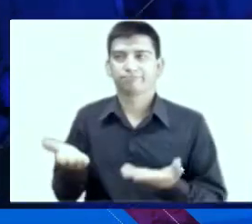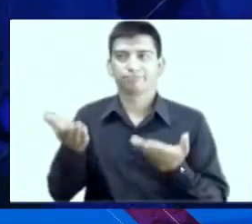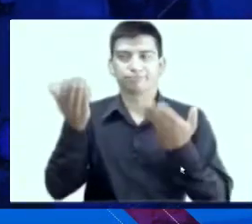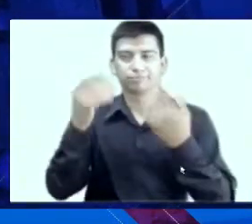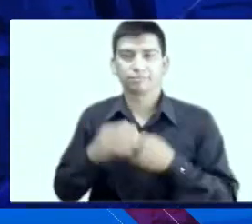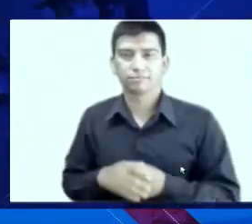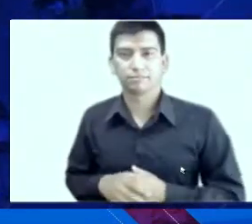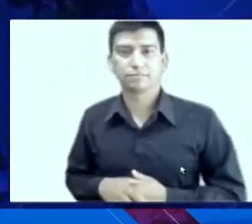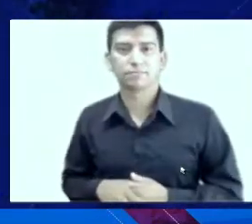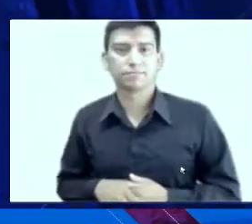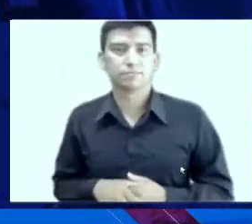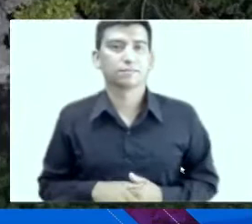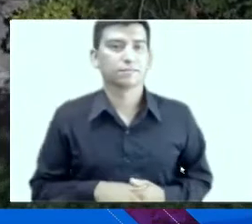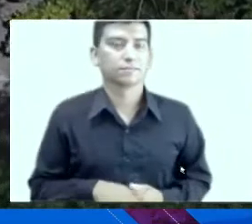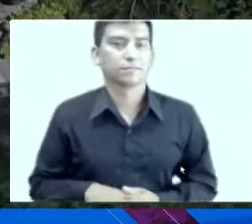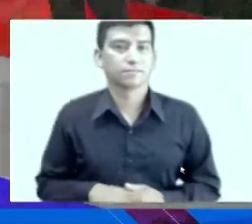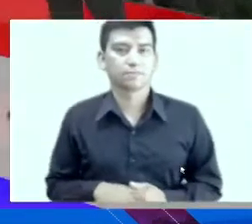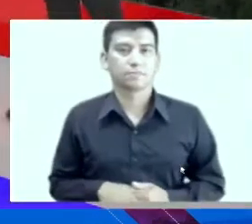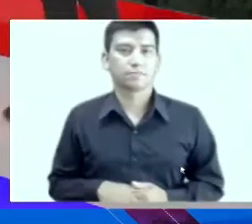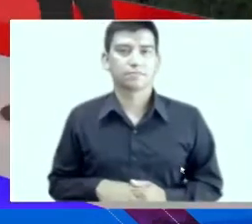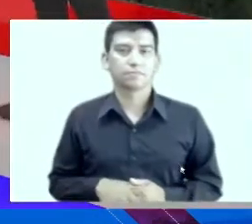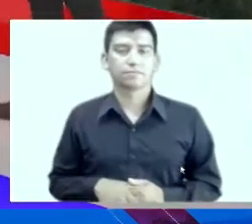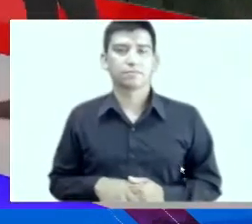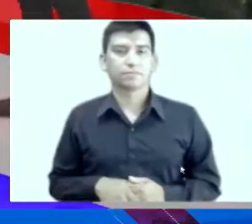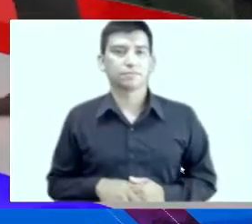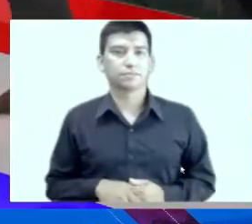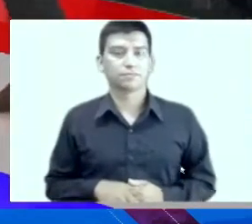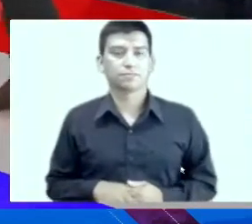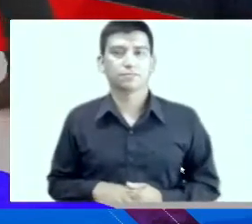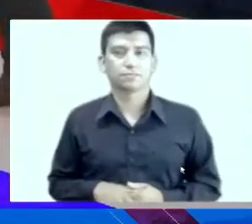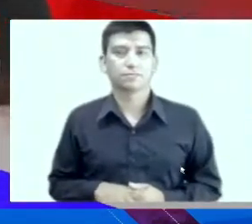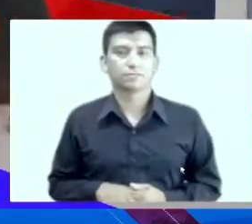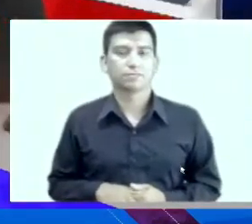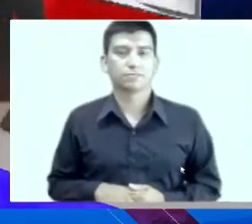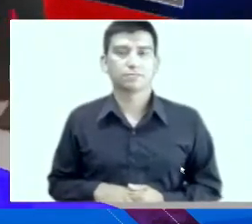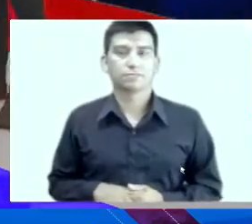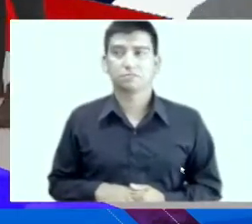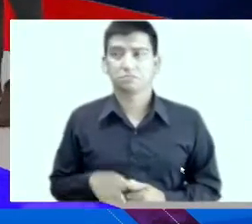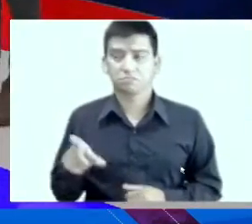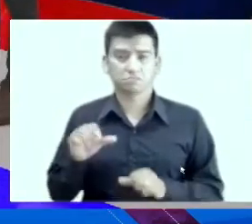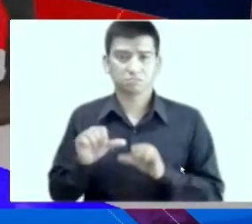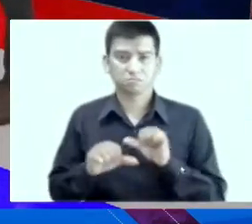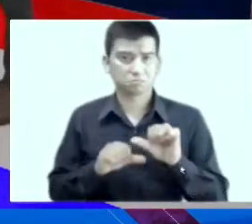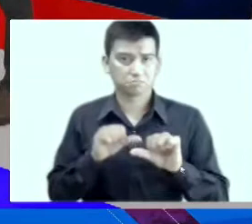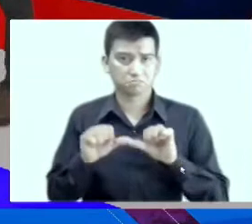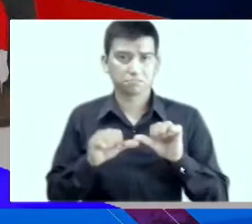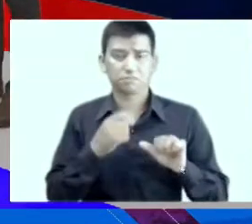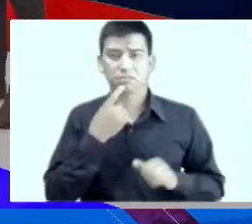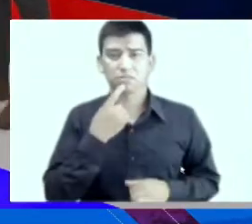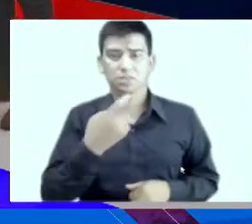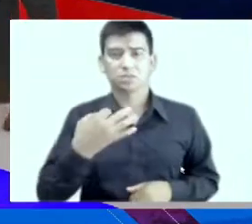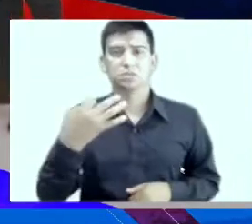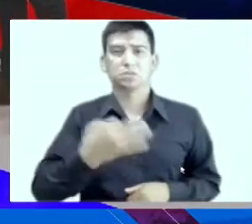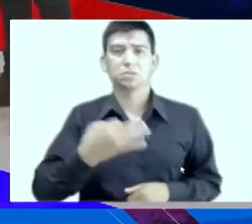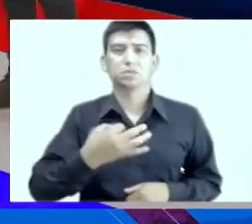precios, Nage, no estoy equivocado. Yo no diría que en la producción, porque más bien la Organización de Países Exportadores de Petróleo acaba de asegurar esta semana que